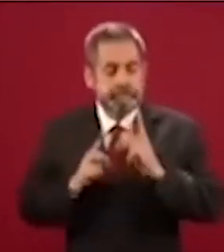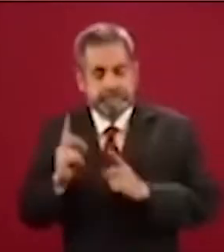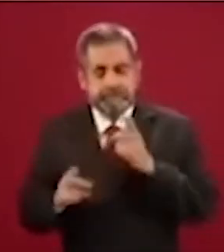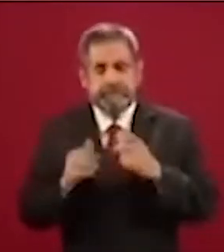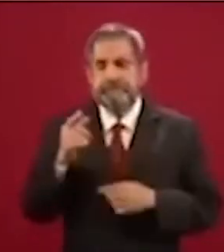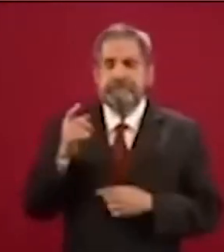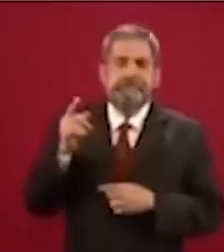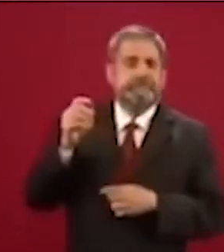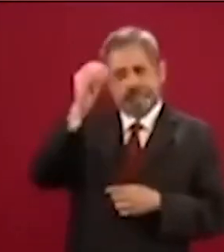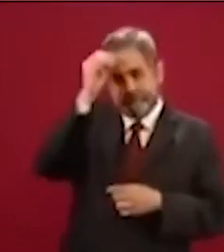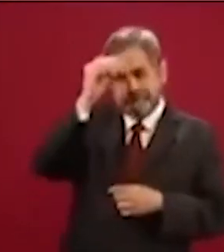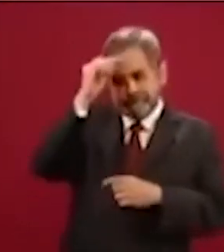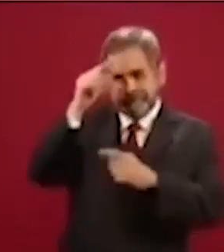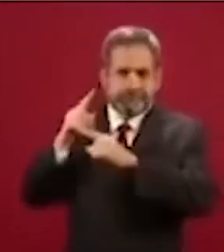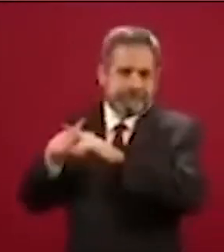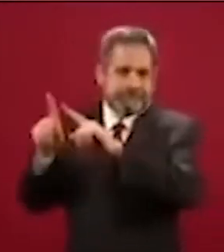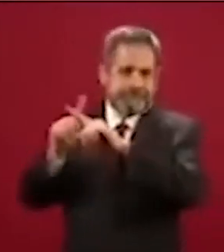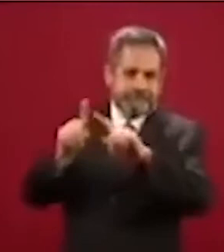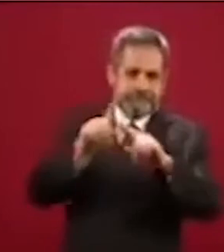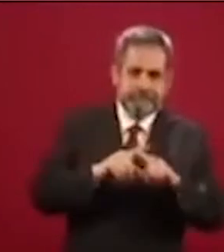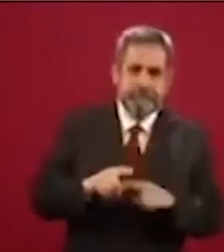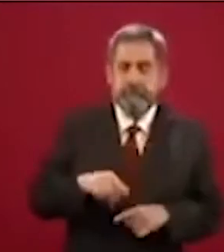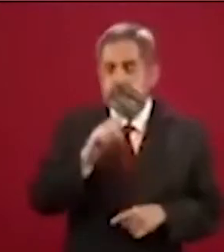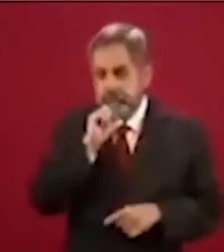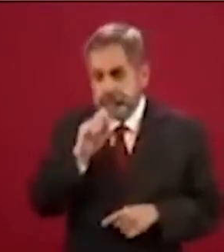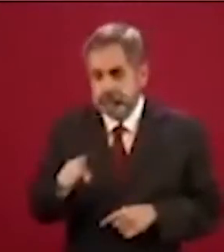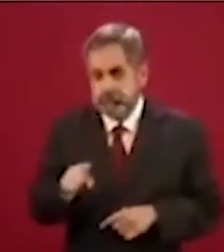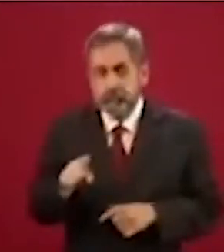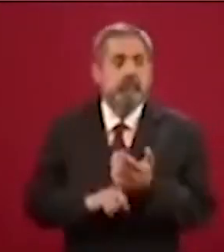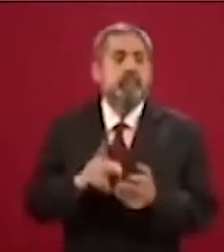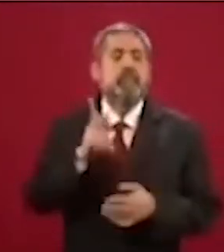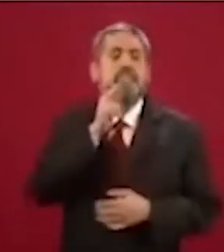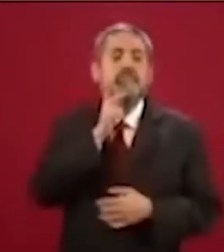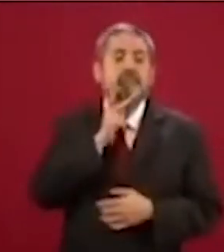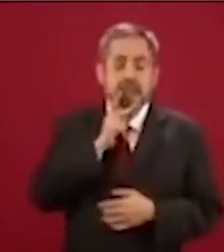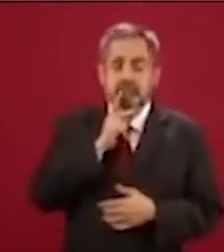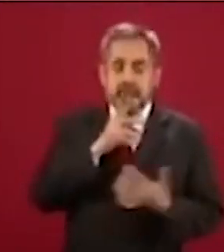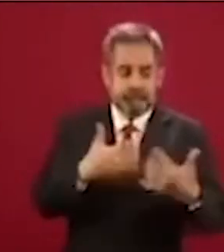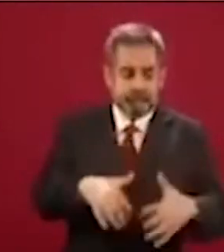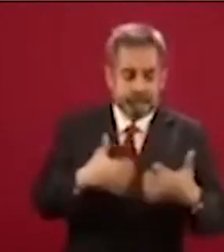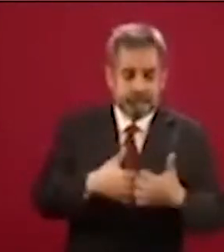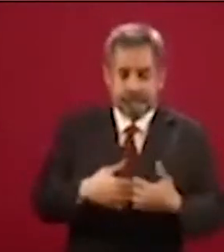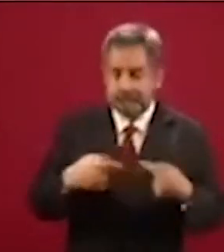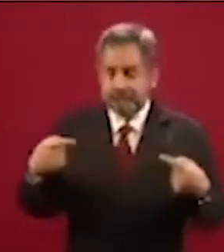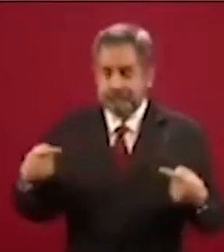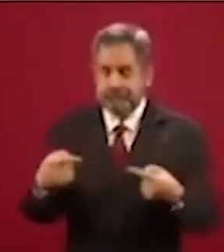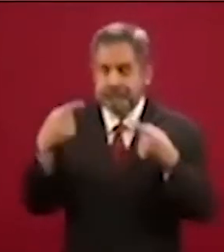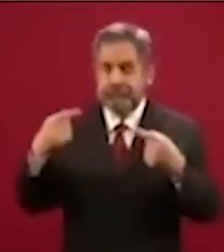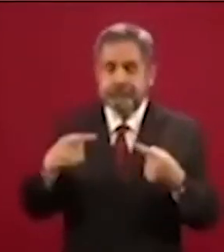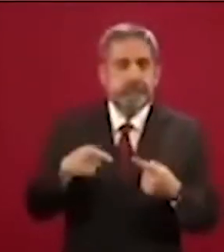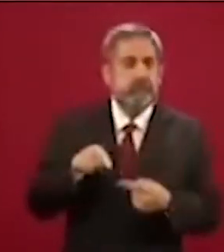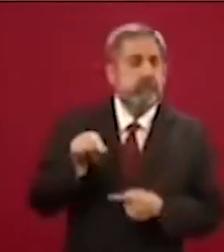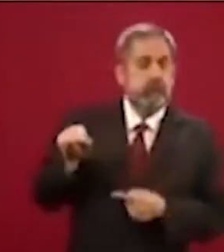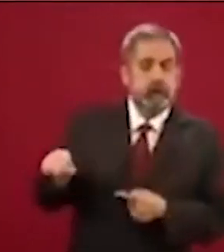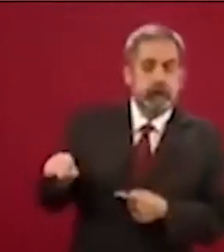generando por la producción de petróleo. Para Noticiero San Luis Potosí, Alexis Giovanni.